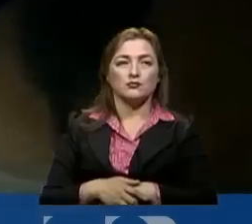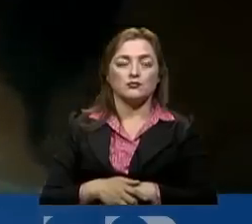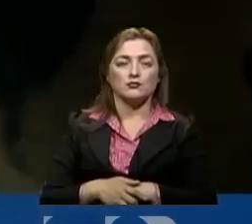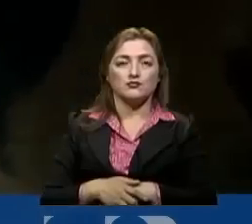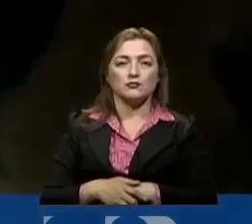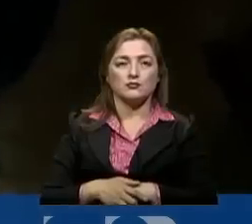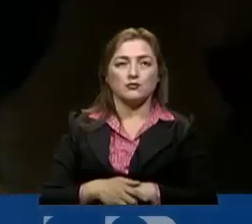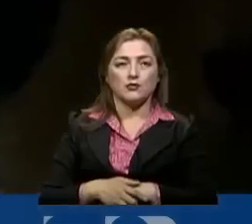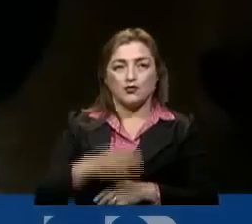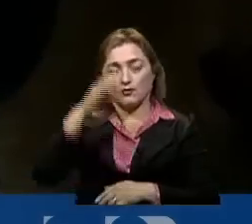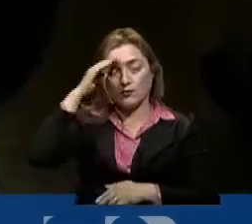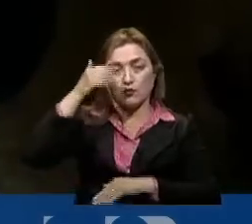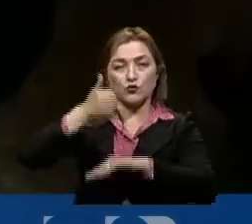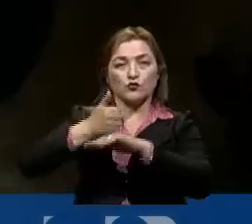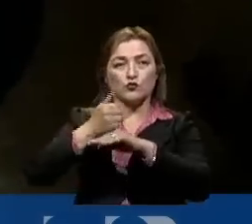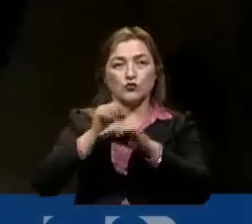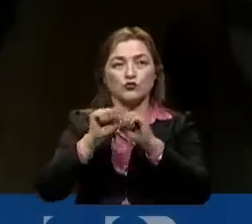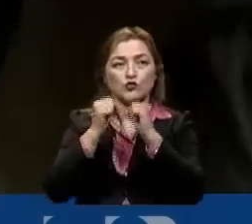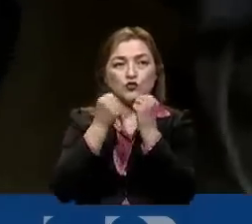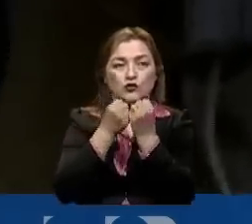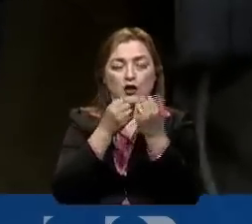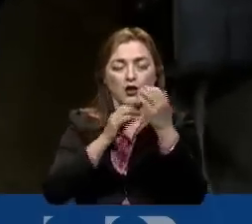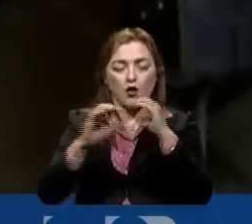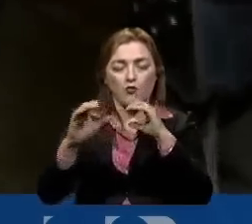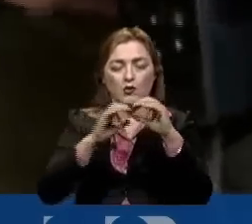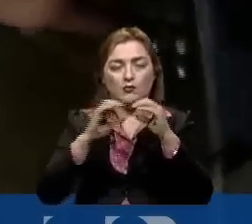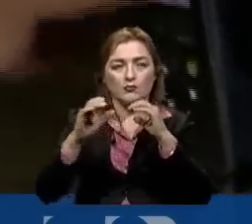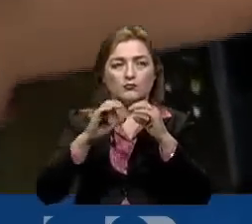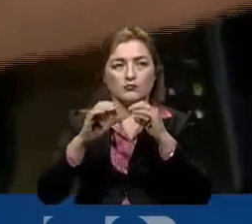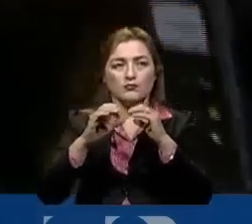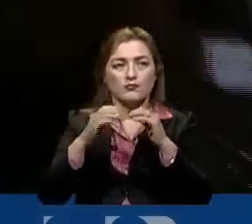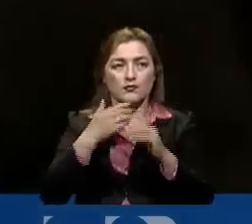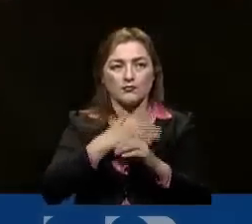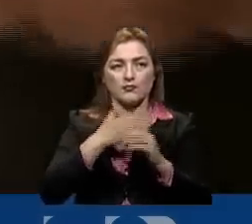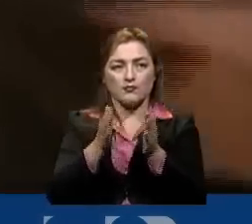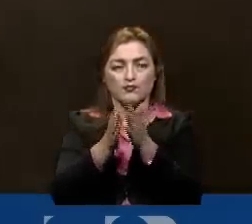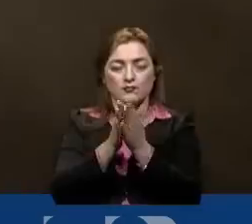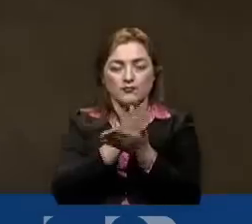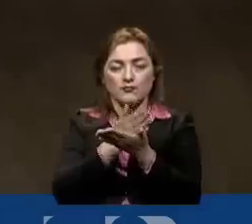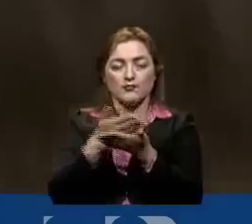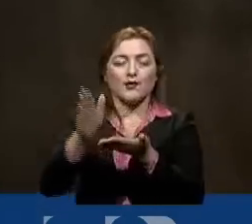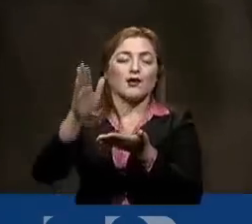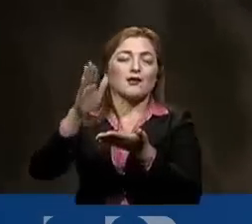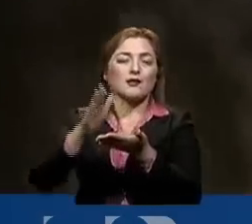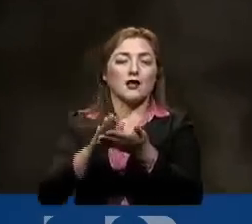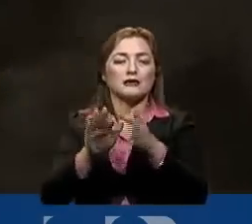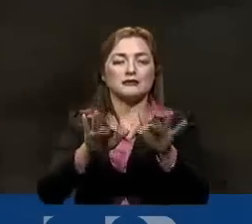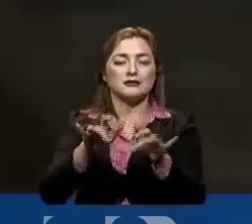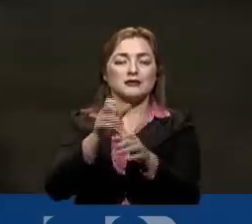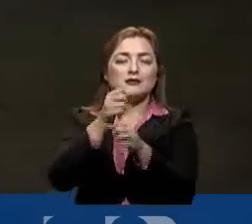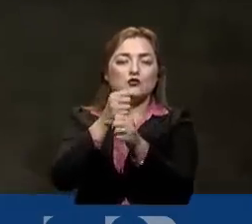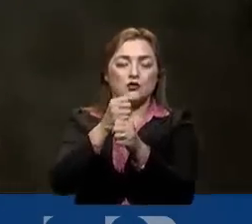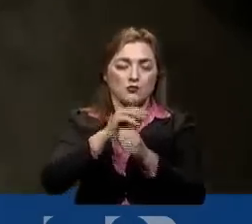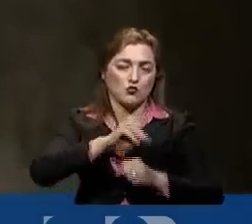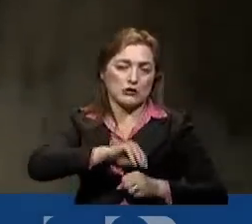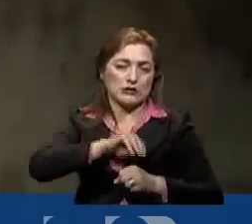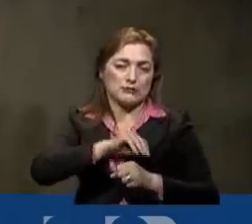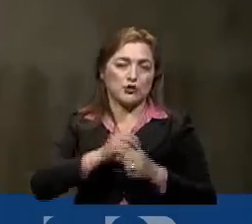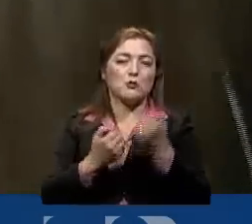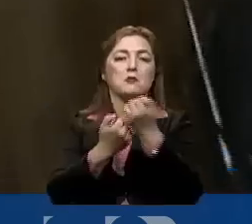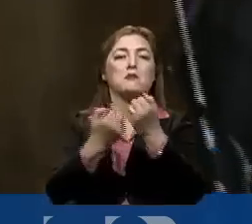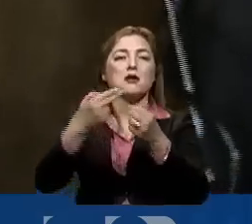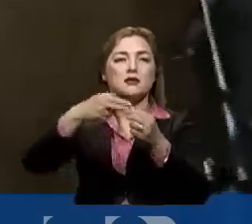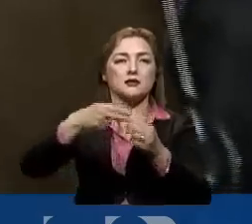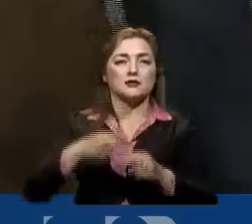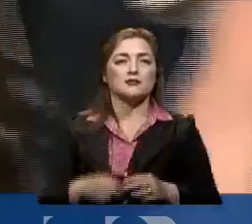está tratando de socializar para que esta persona se retire de este espacio. También está la Secretaría de Seguridad, como pueden observar